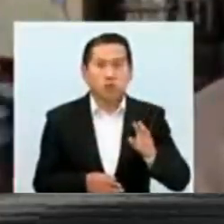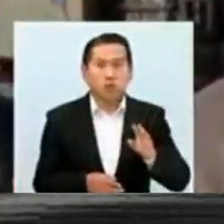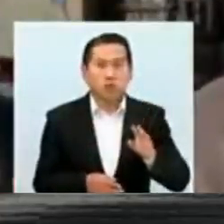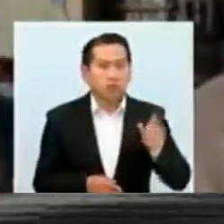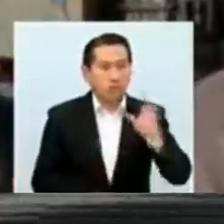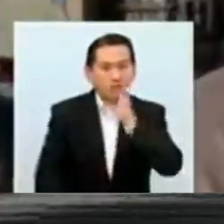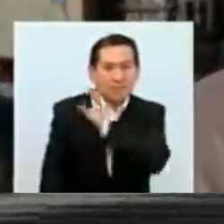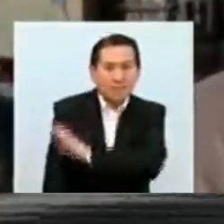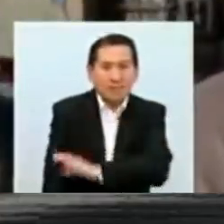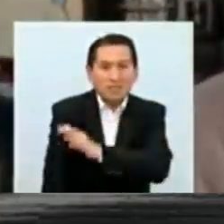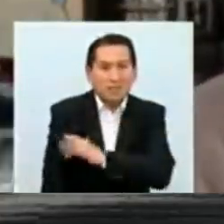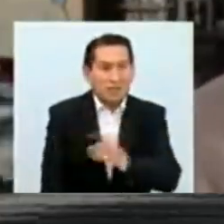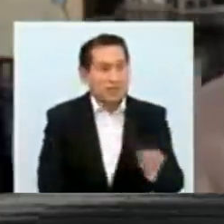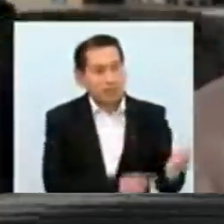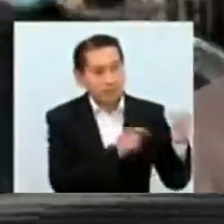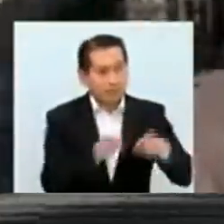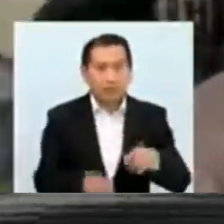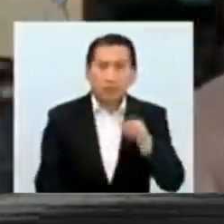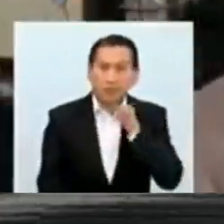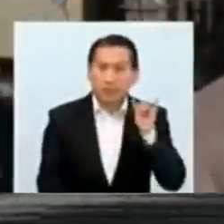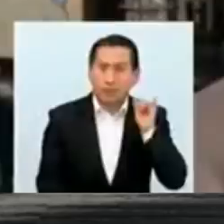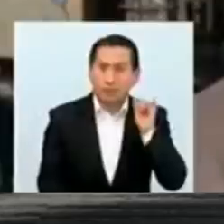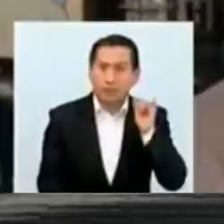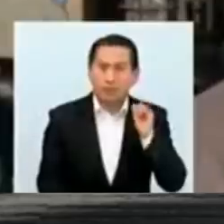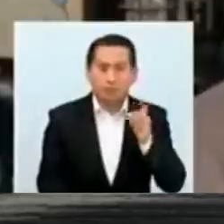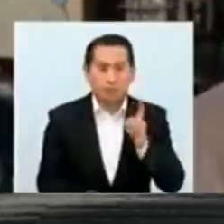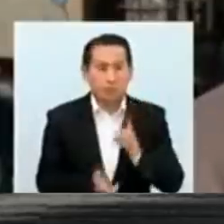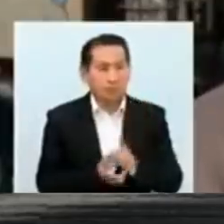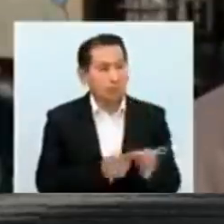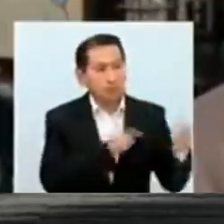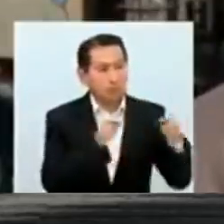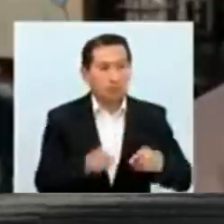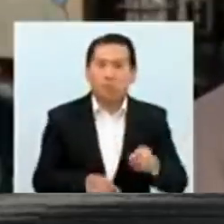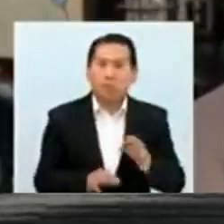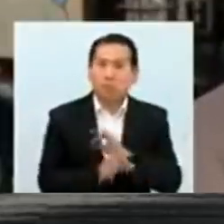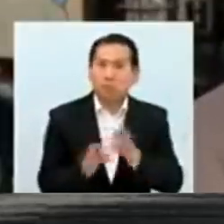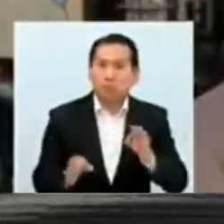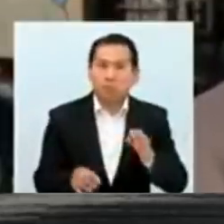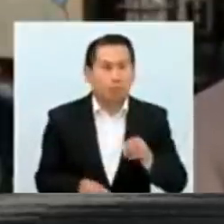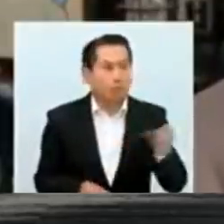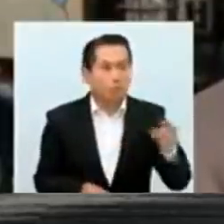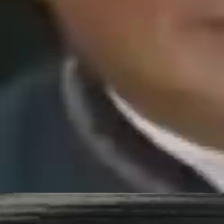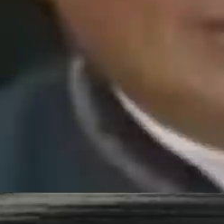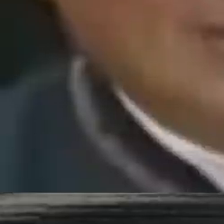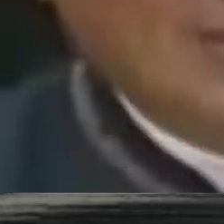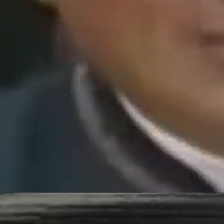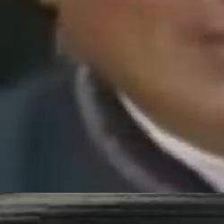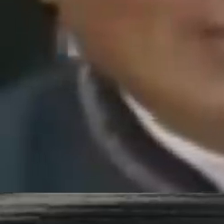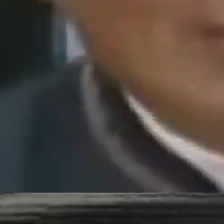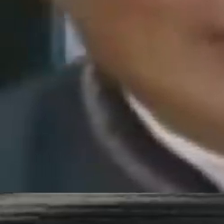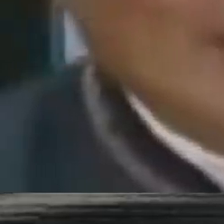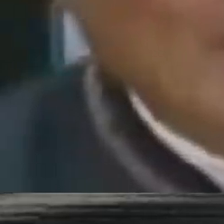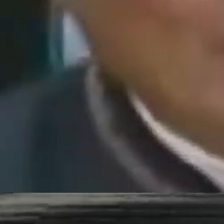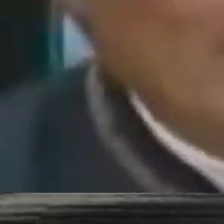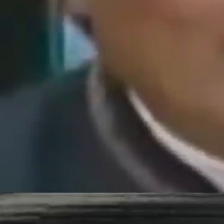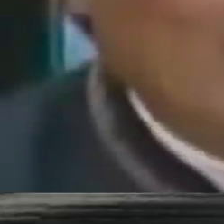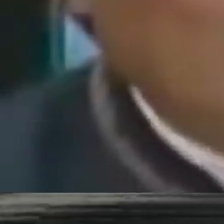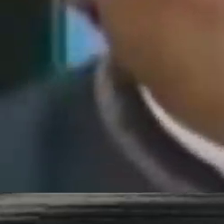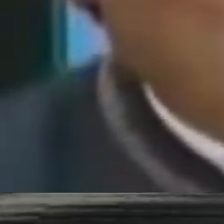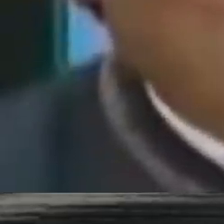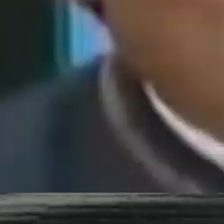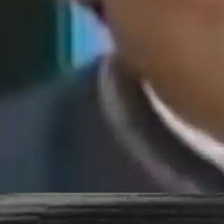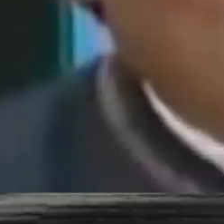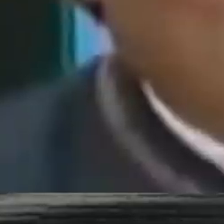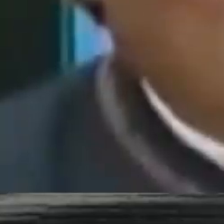de su clínica, para el día de ayer. Los mismos no se han hecho presentes, desconocemos los motivos. Ellos son los que decidían